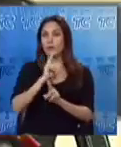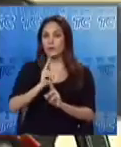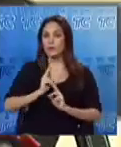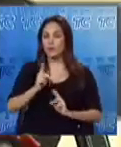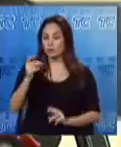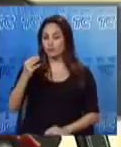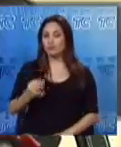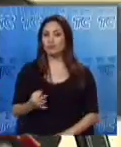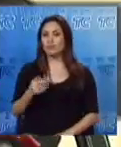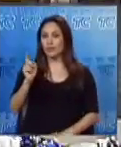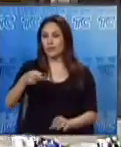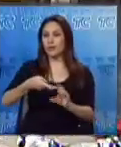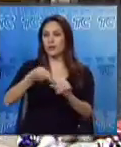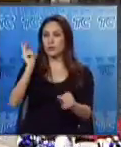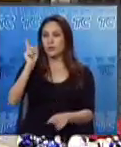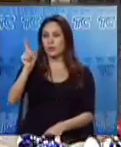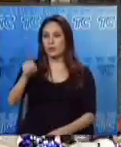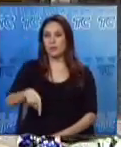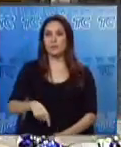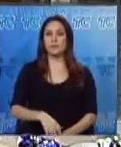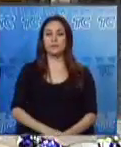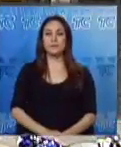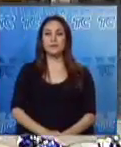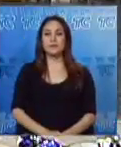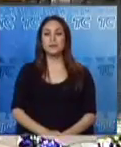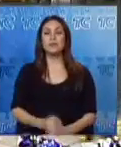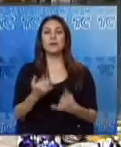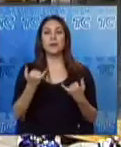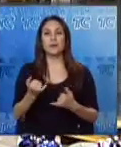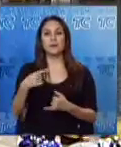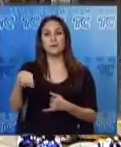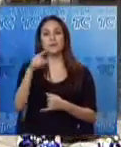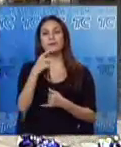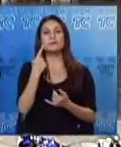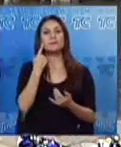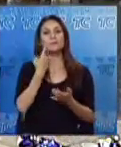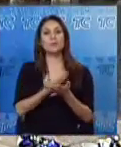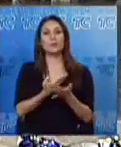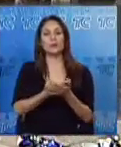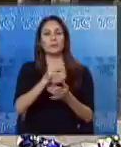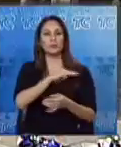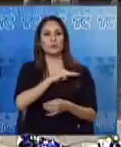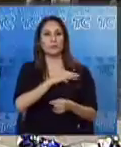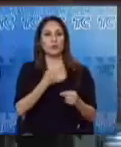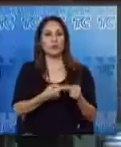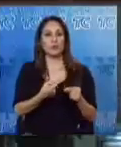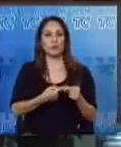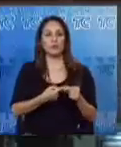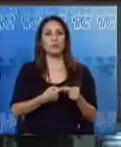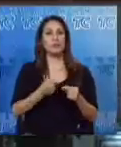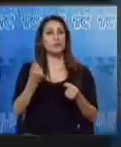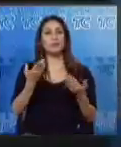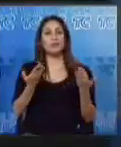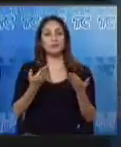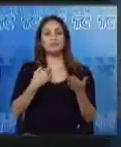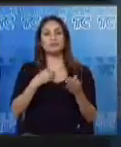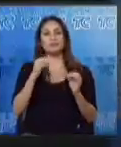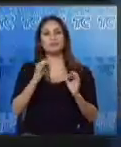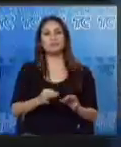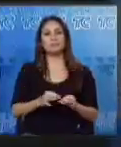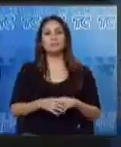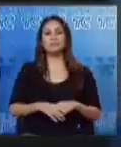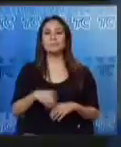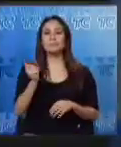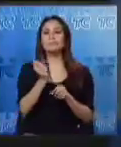decencia debería renunciar. Carrión presentó además como evidencias las declaraciones de dos funcionarios del municipio de Quito, quienes supuestamente certifican que Mauro T.